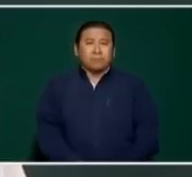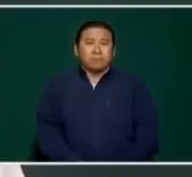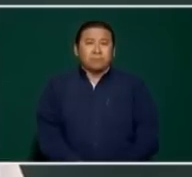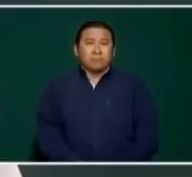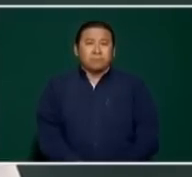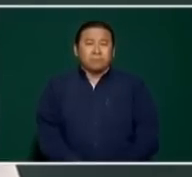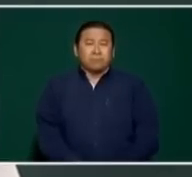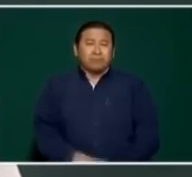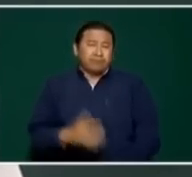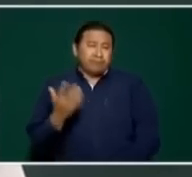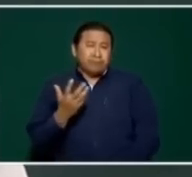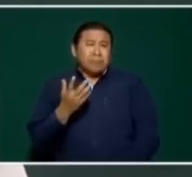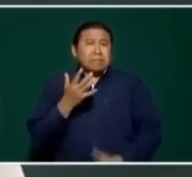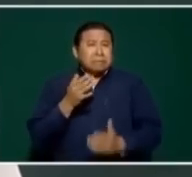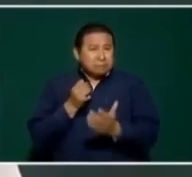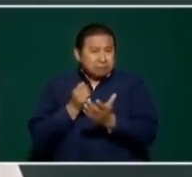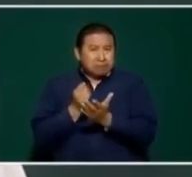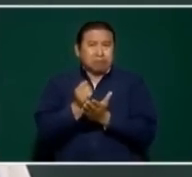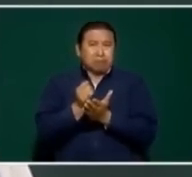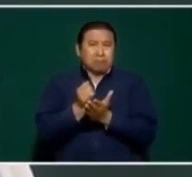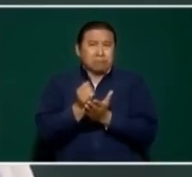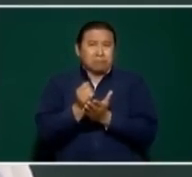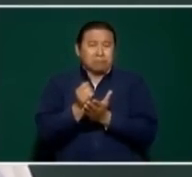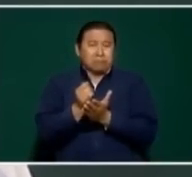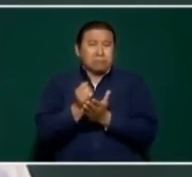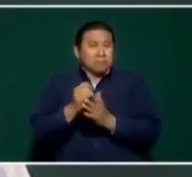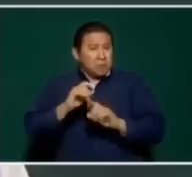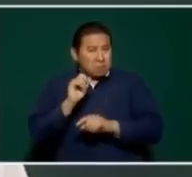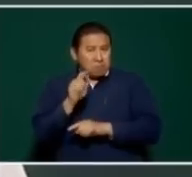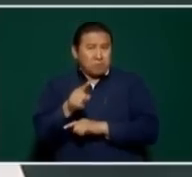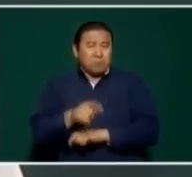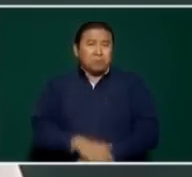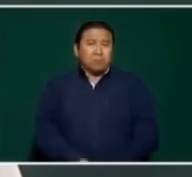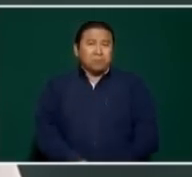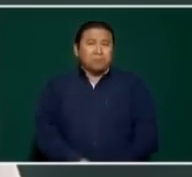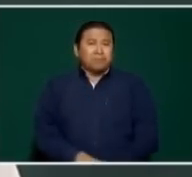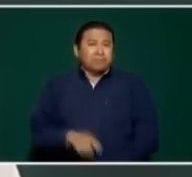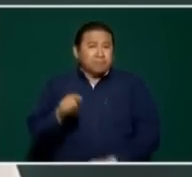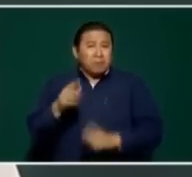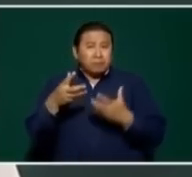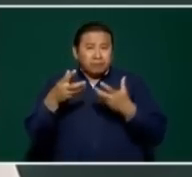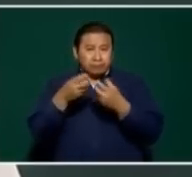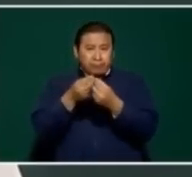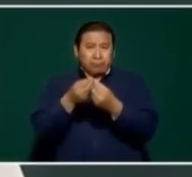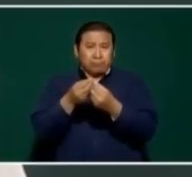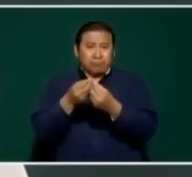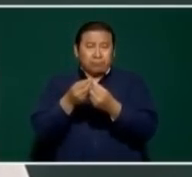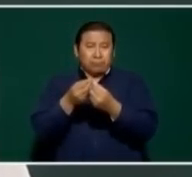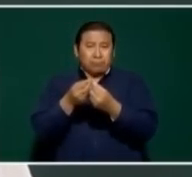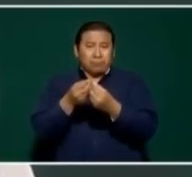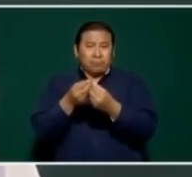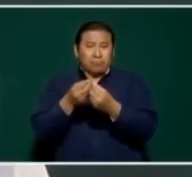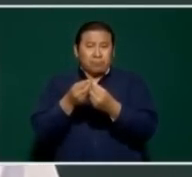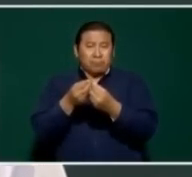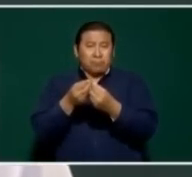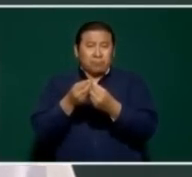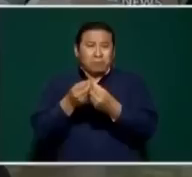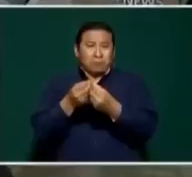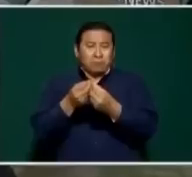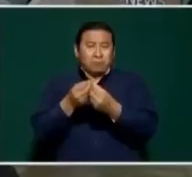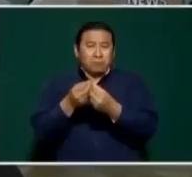Y se ha decidido también hacer esta reunión